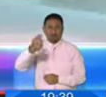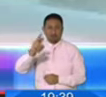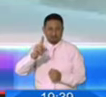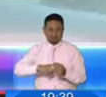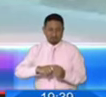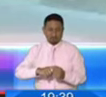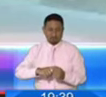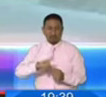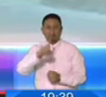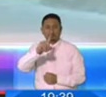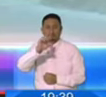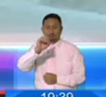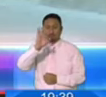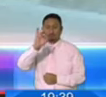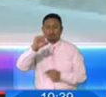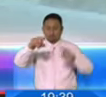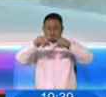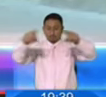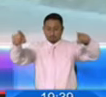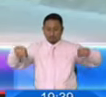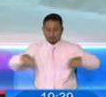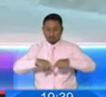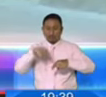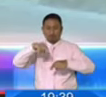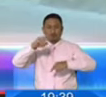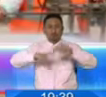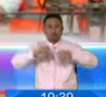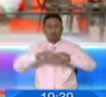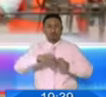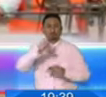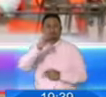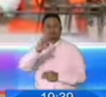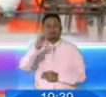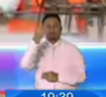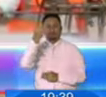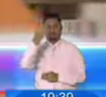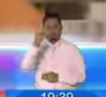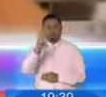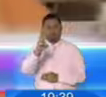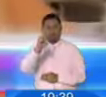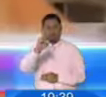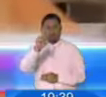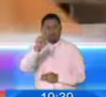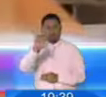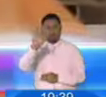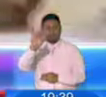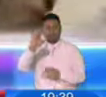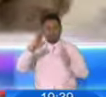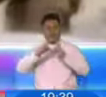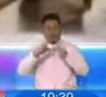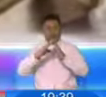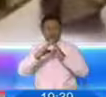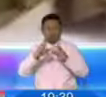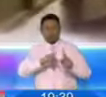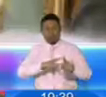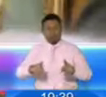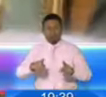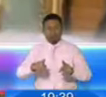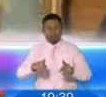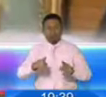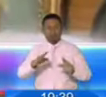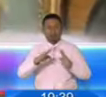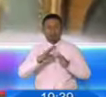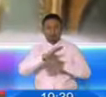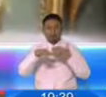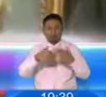de 100.8 hectáreas, en el que se construirán 618 viviendas del proyecto de gobierno Casa para Todos. Y lo